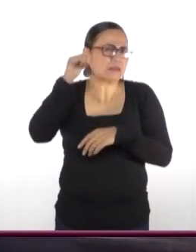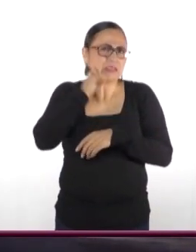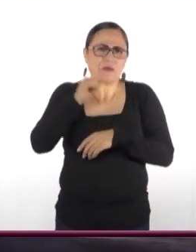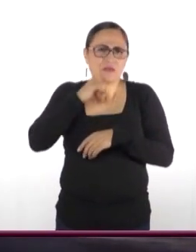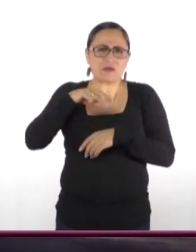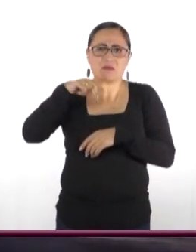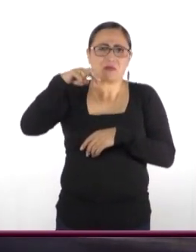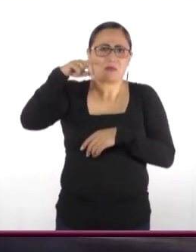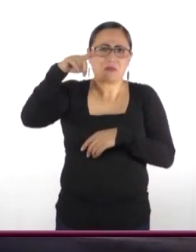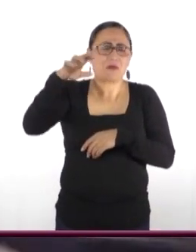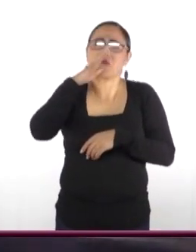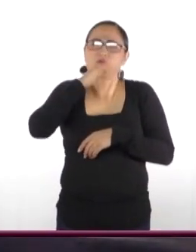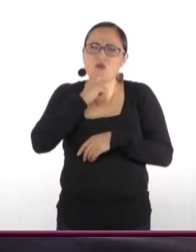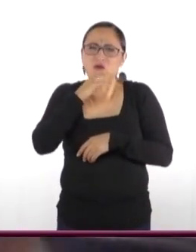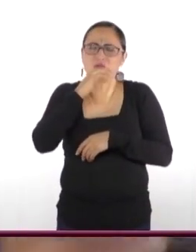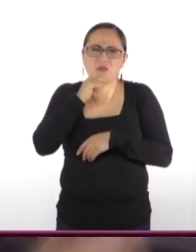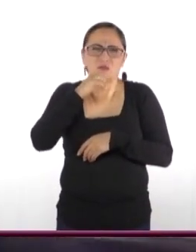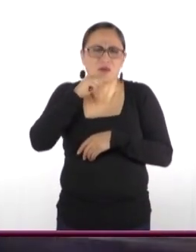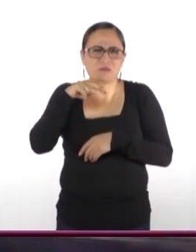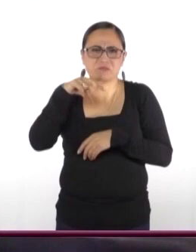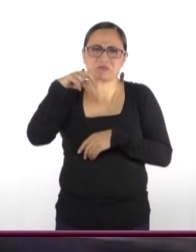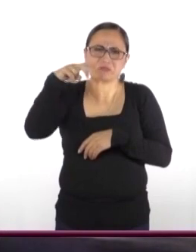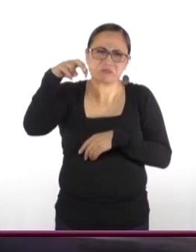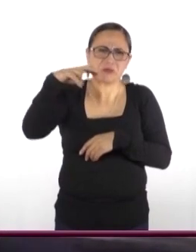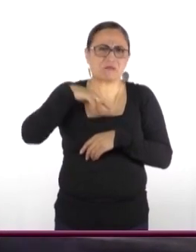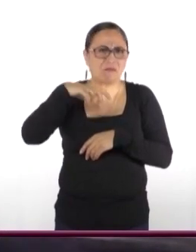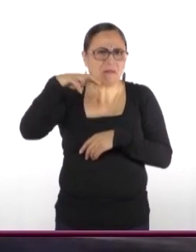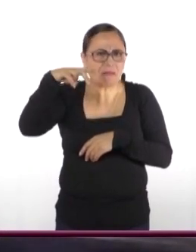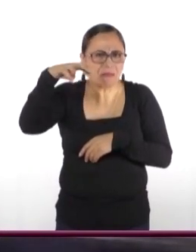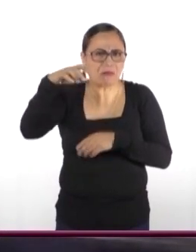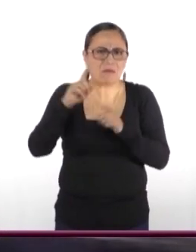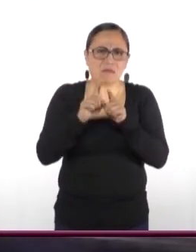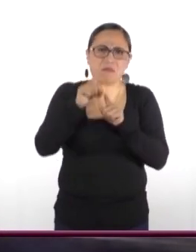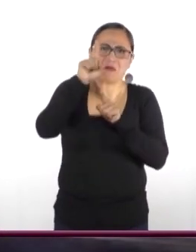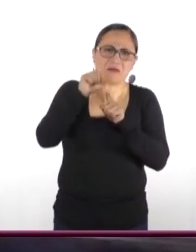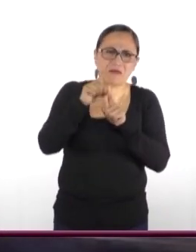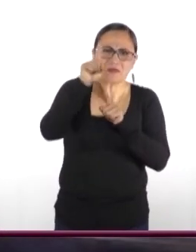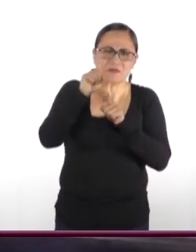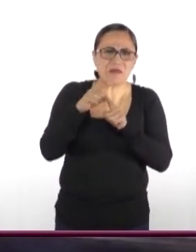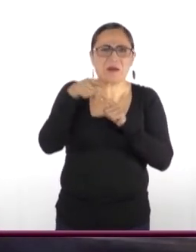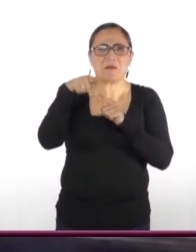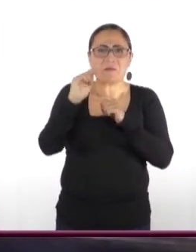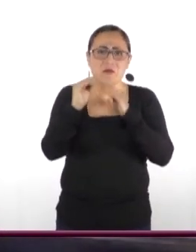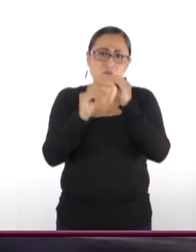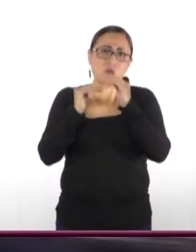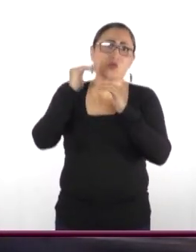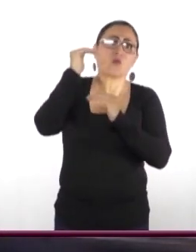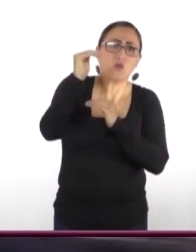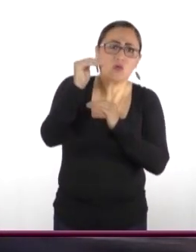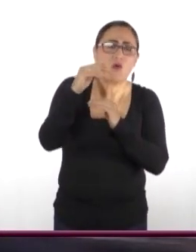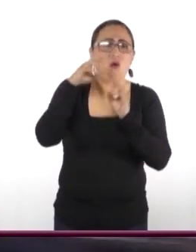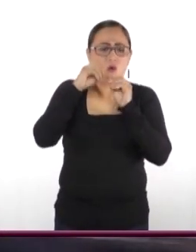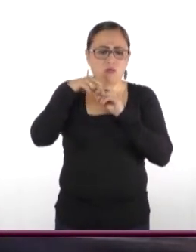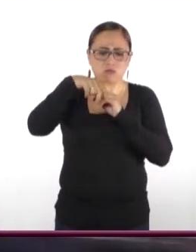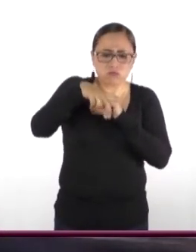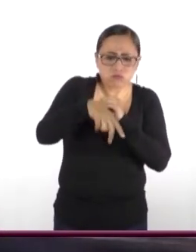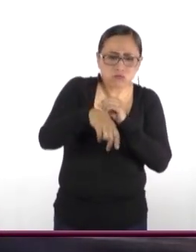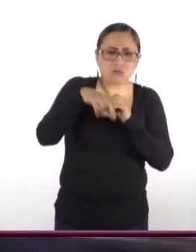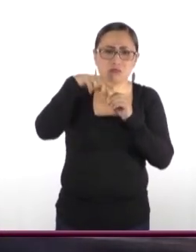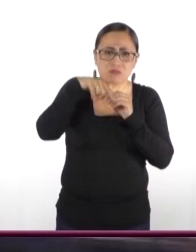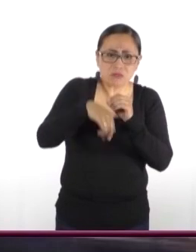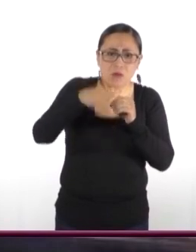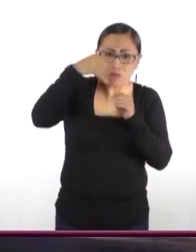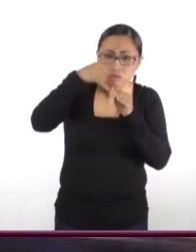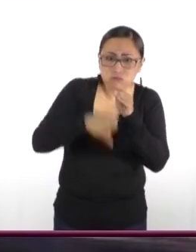real, siempre subirías y nunca subirías, o sea, te mantendrás todo el tiempo subiendo sin llegar a un nivel superior,